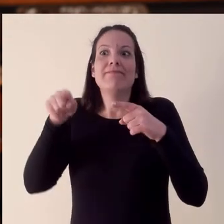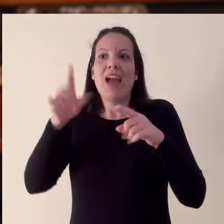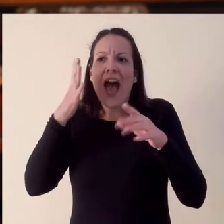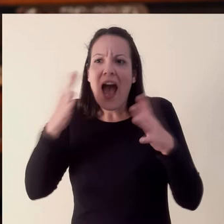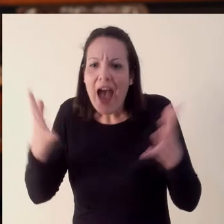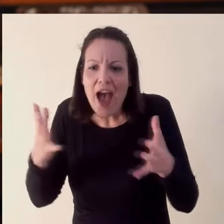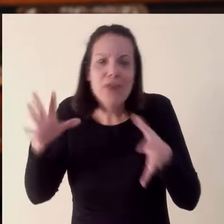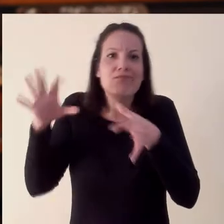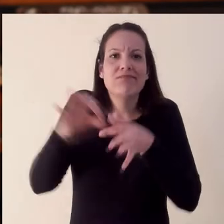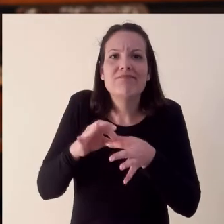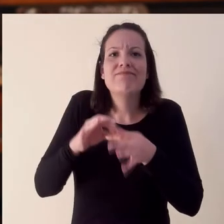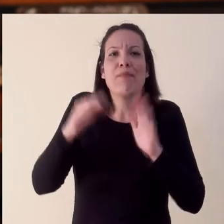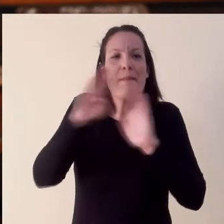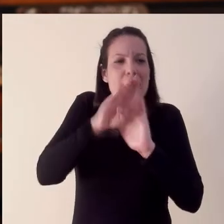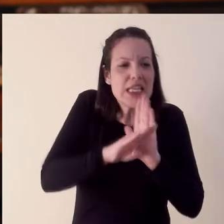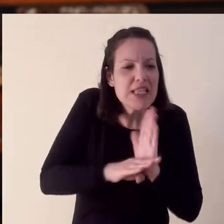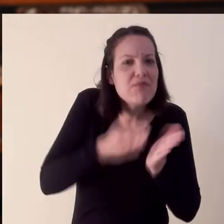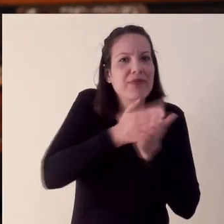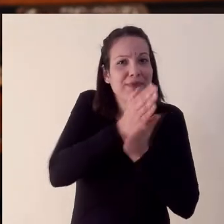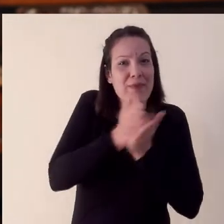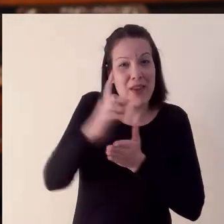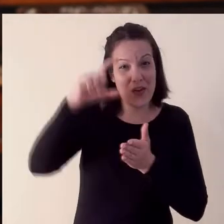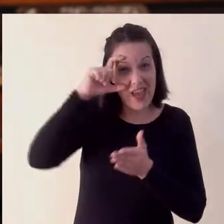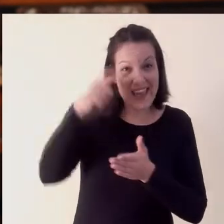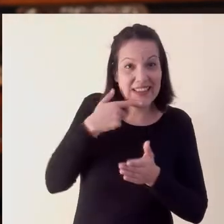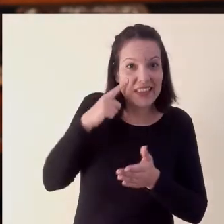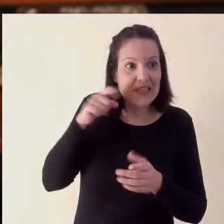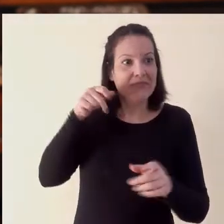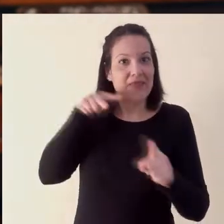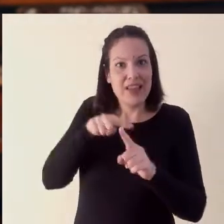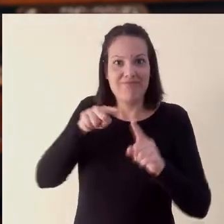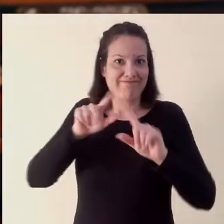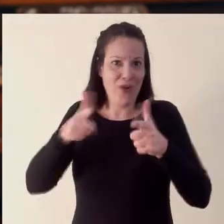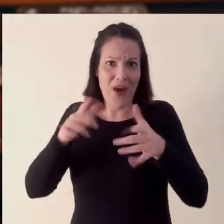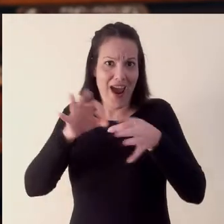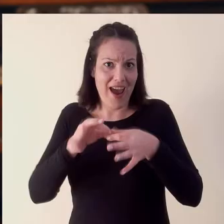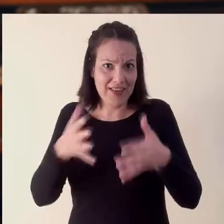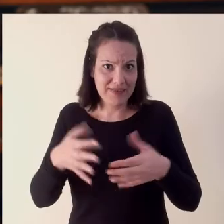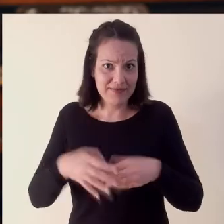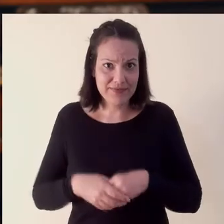sostiene o con los lineamientos, ¿no?, la perspectiva que sostiene la ESI.